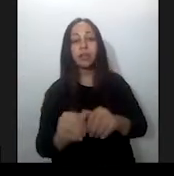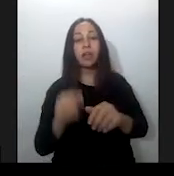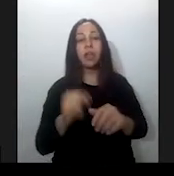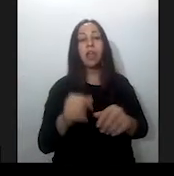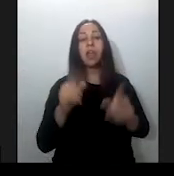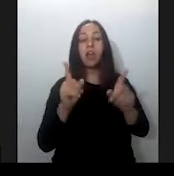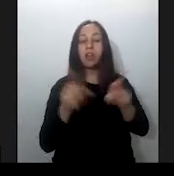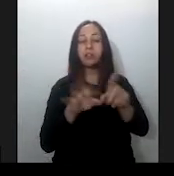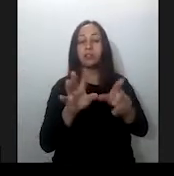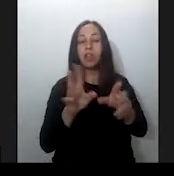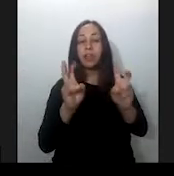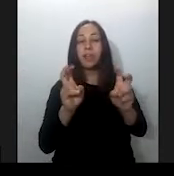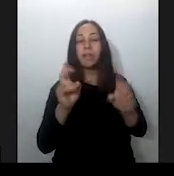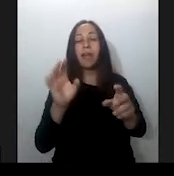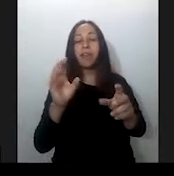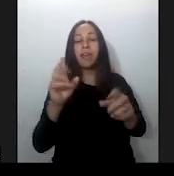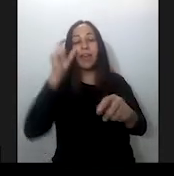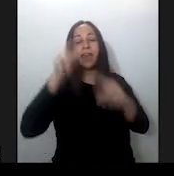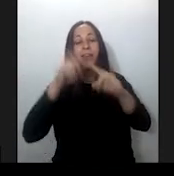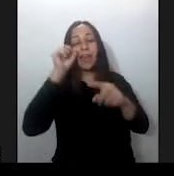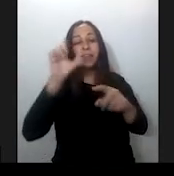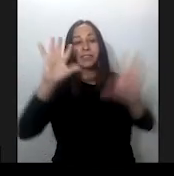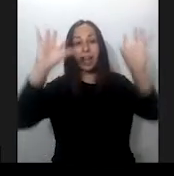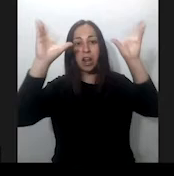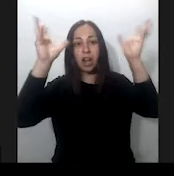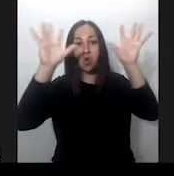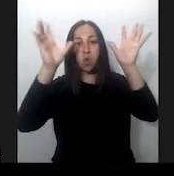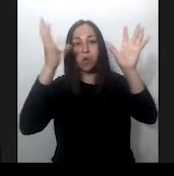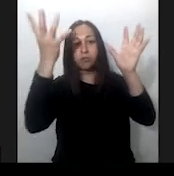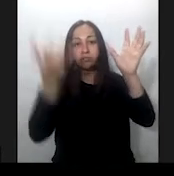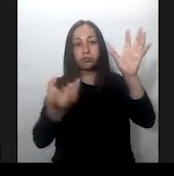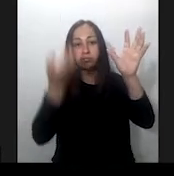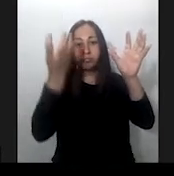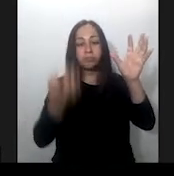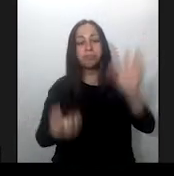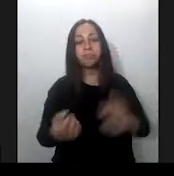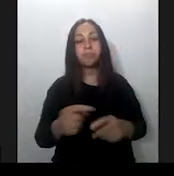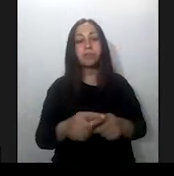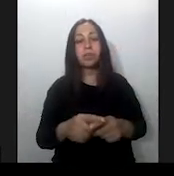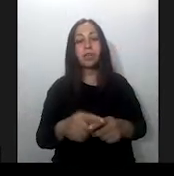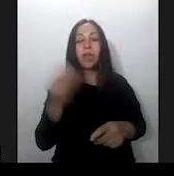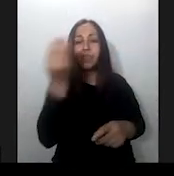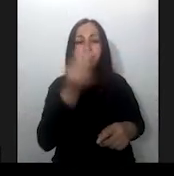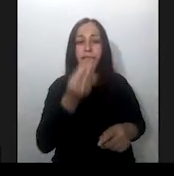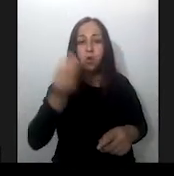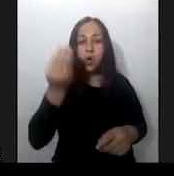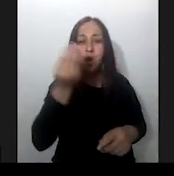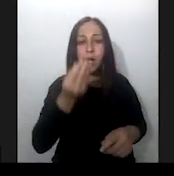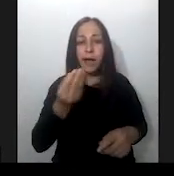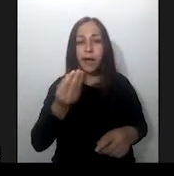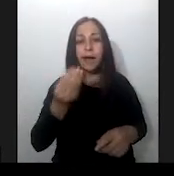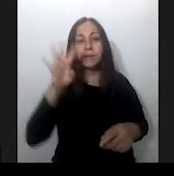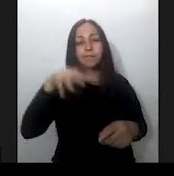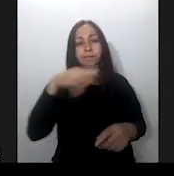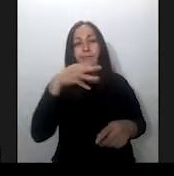cuestiones de Excel en la nube, como para que se lleven esa mirada también. Bueno, sección de dibujar, ¿no? Acá podríamos crear